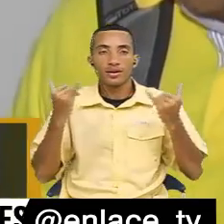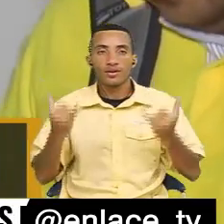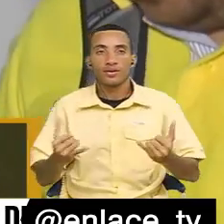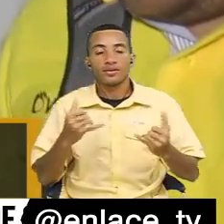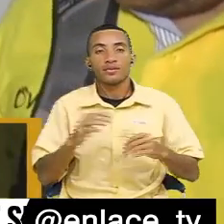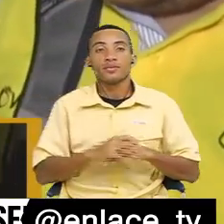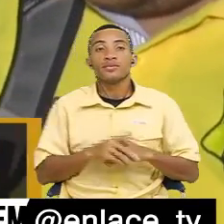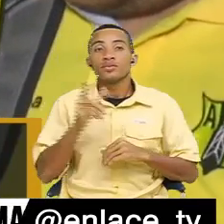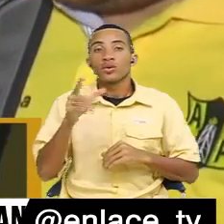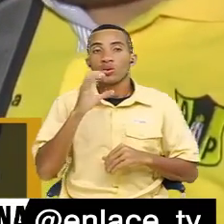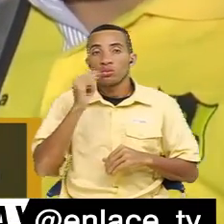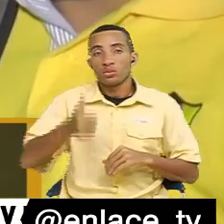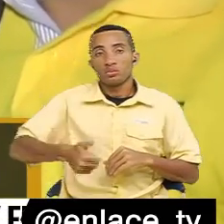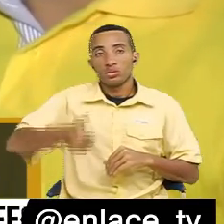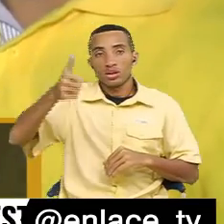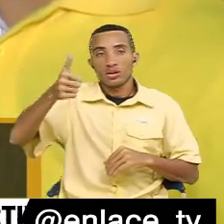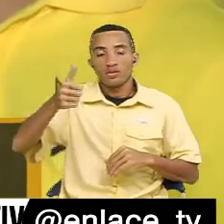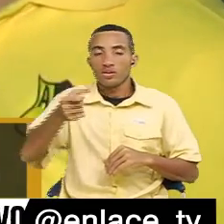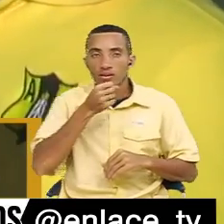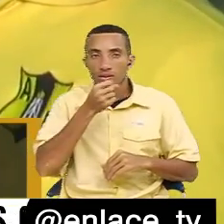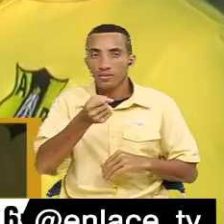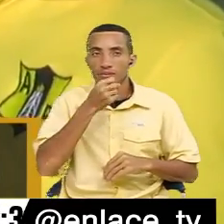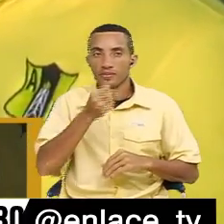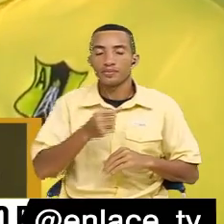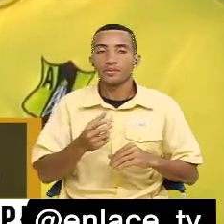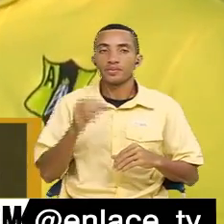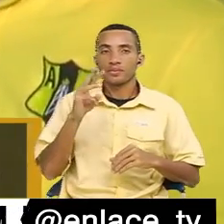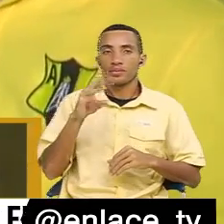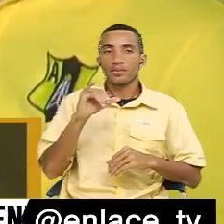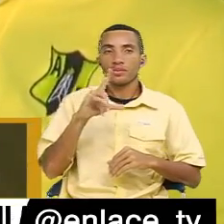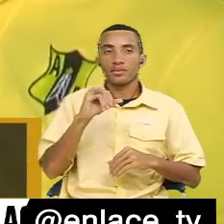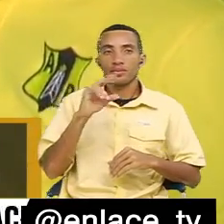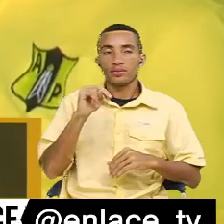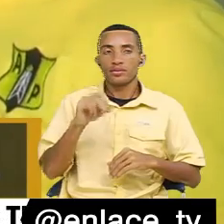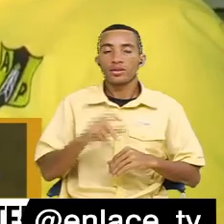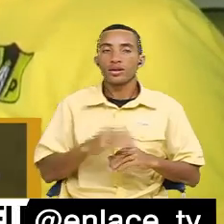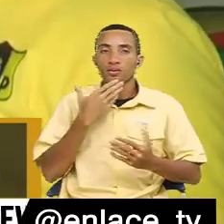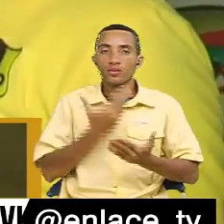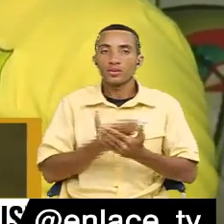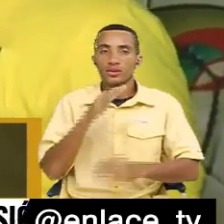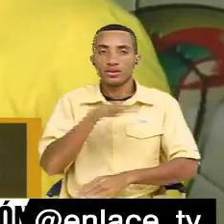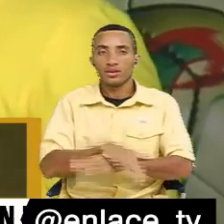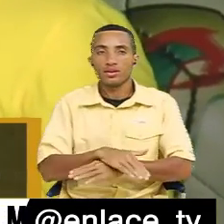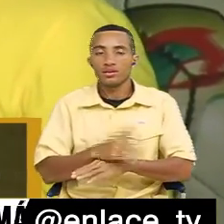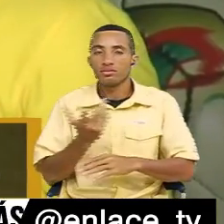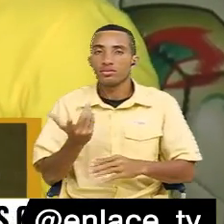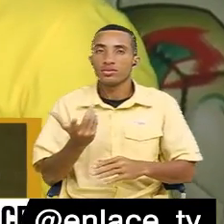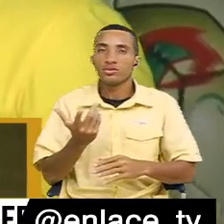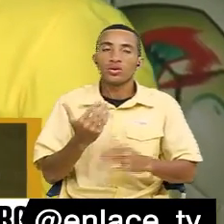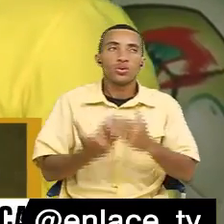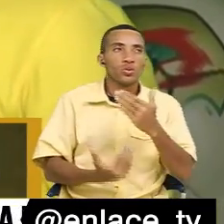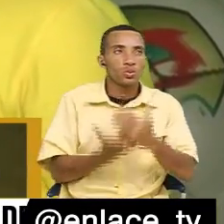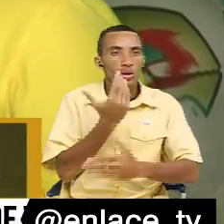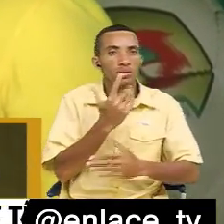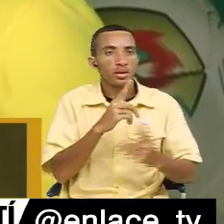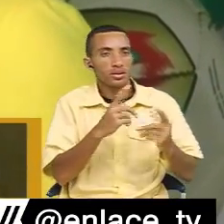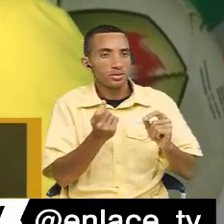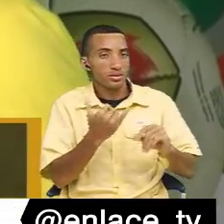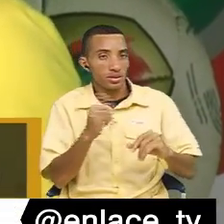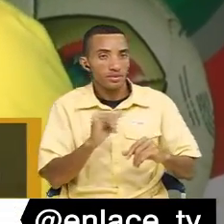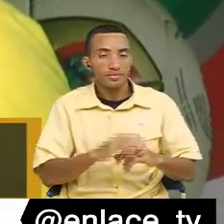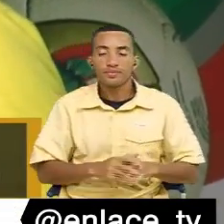prensa de Alianza Petrolera, se trata de William Cepeda. William, buenas tardes y cuéntenos, caras nuevas, en nómina, ¿ya tienen todo listo? Sí, claro,